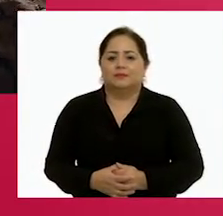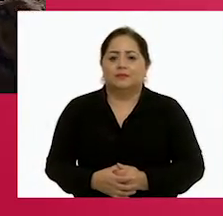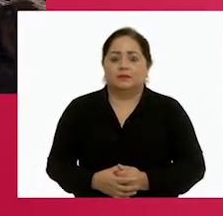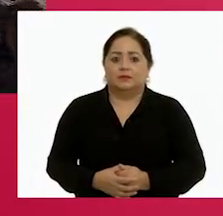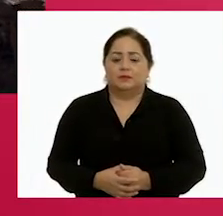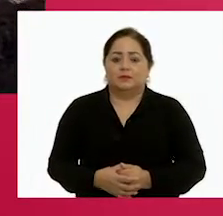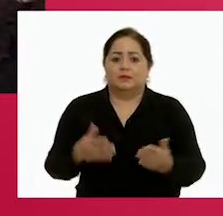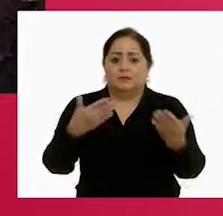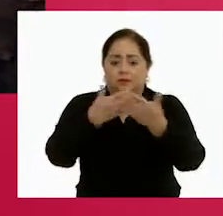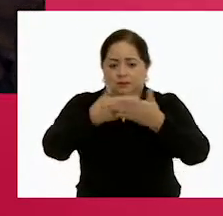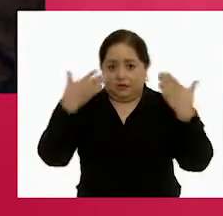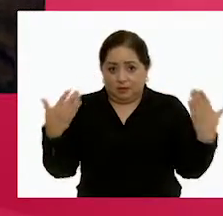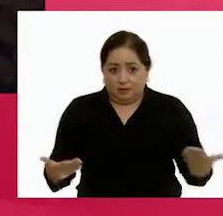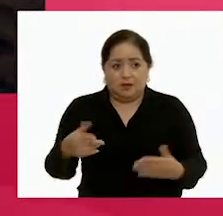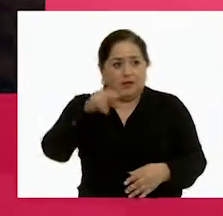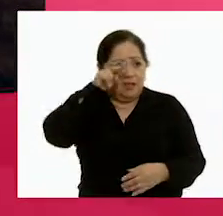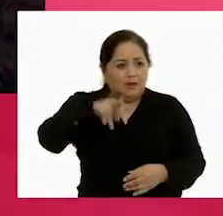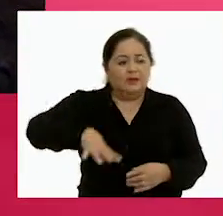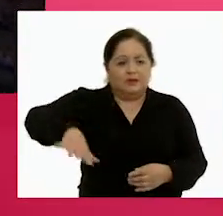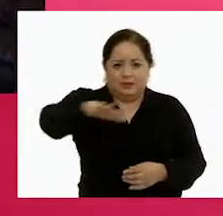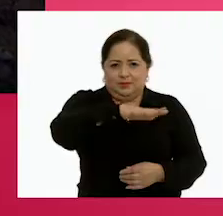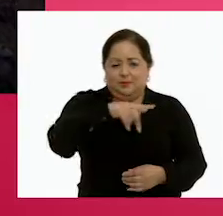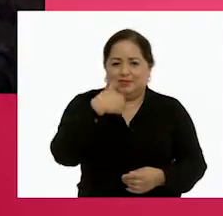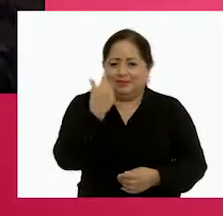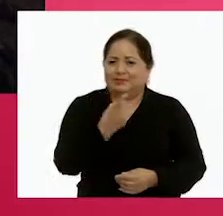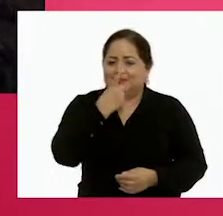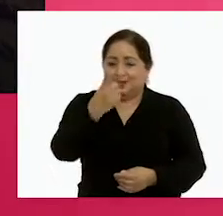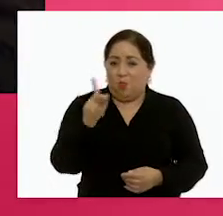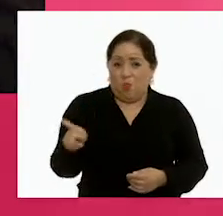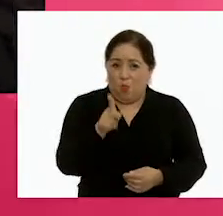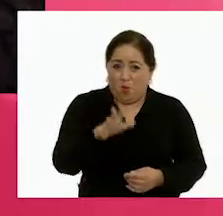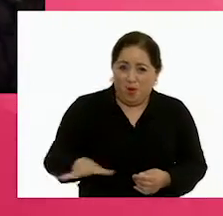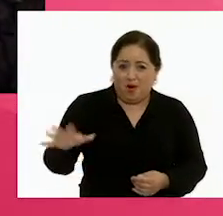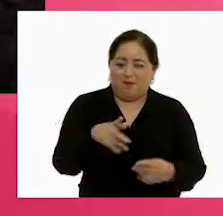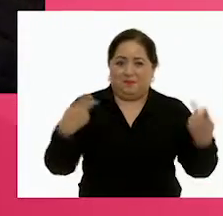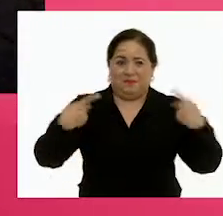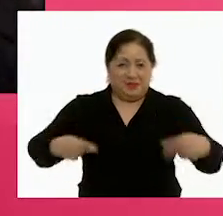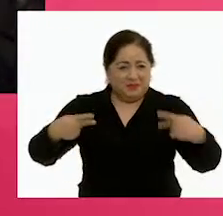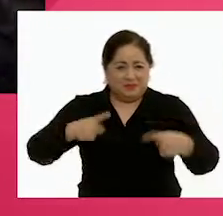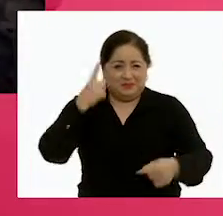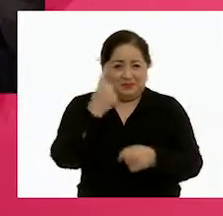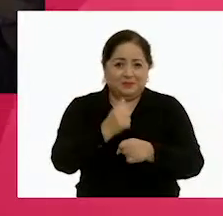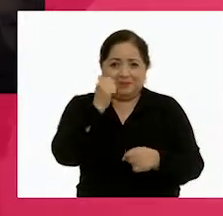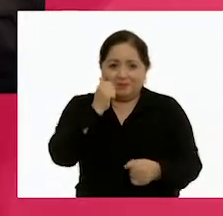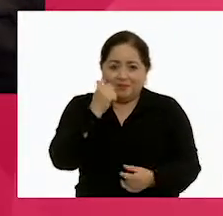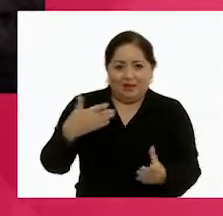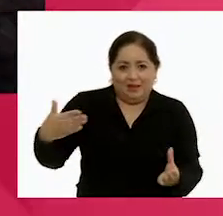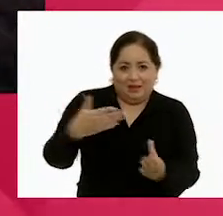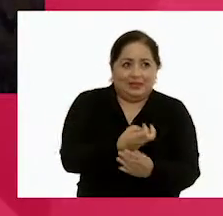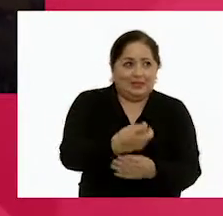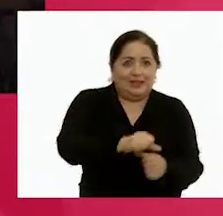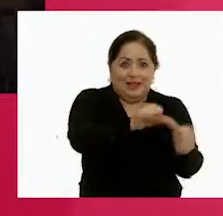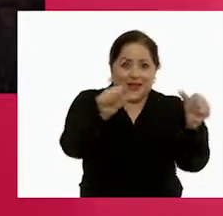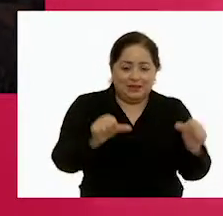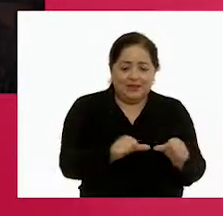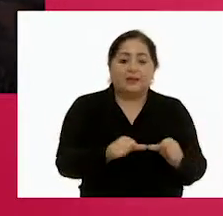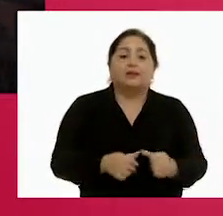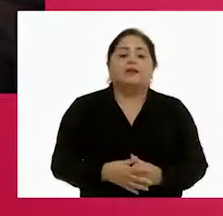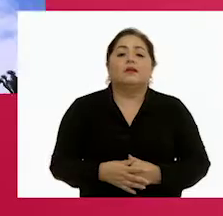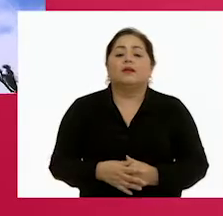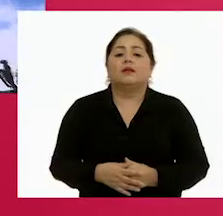Estamos entrando al juego de pelota. Queremos decirles que el pueblo, la gente común, entraba más o menos por esta área, pero las